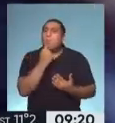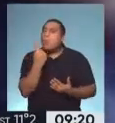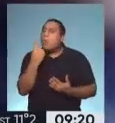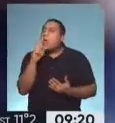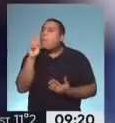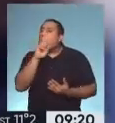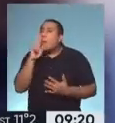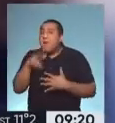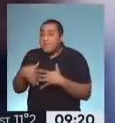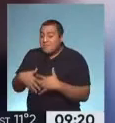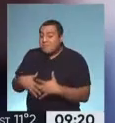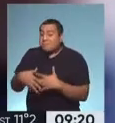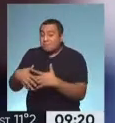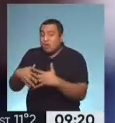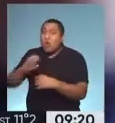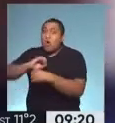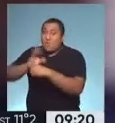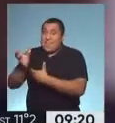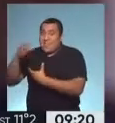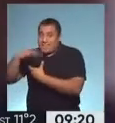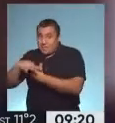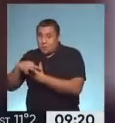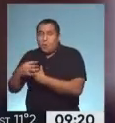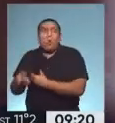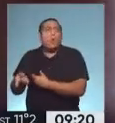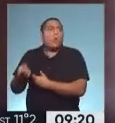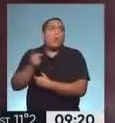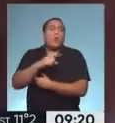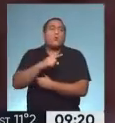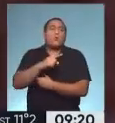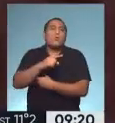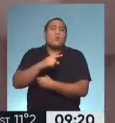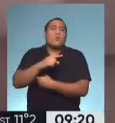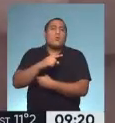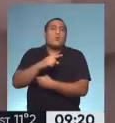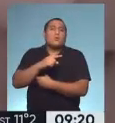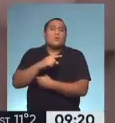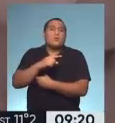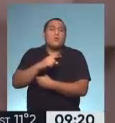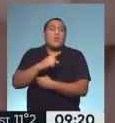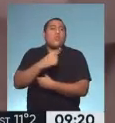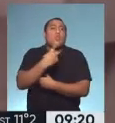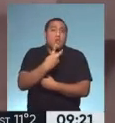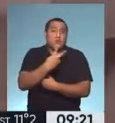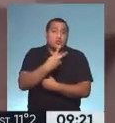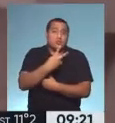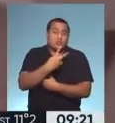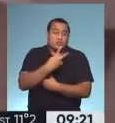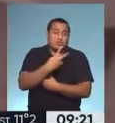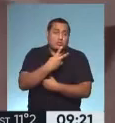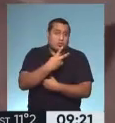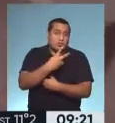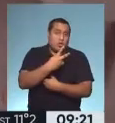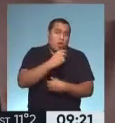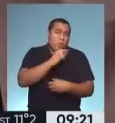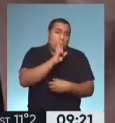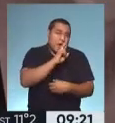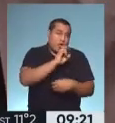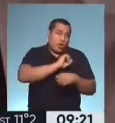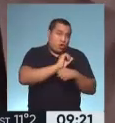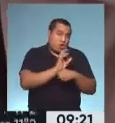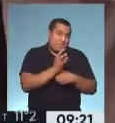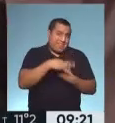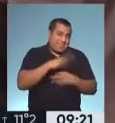digamos embarazadas que tenía comida con las dos que seguían en la entrada a la maternidad 5 vida y una vez